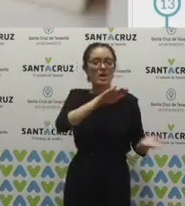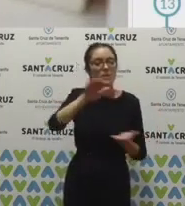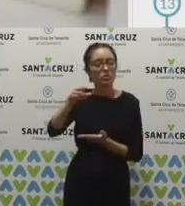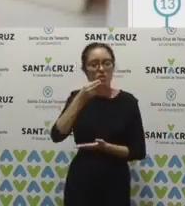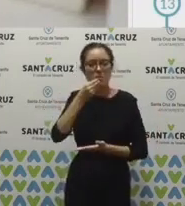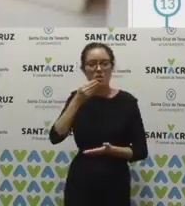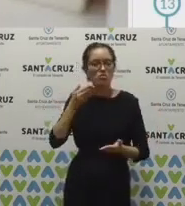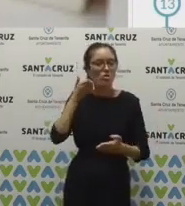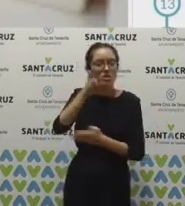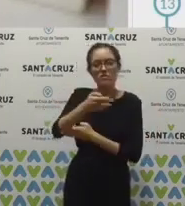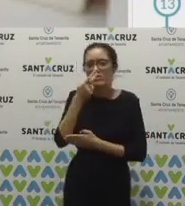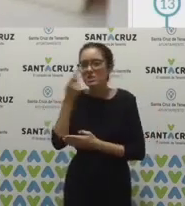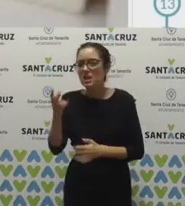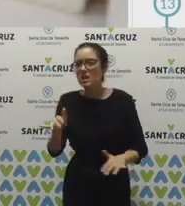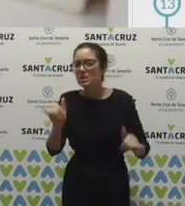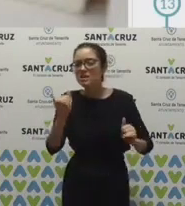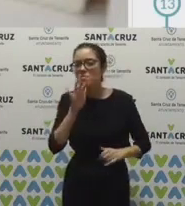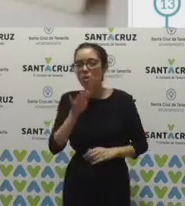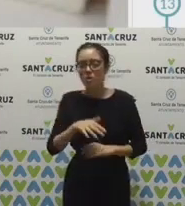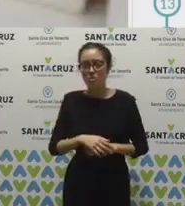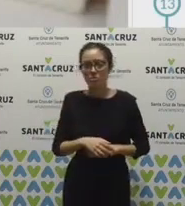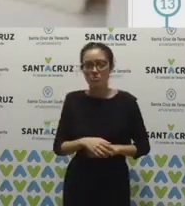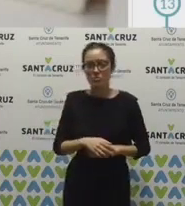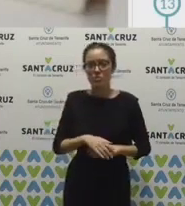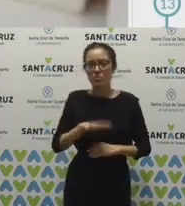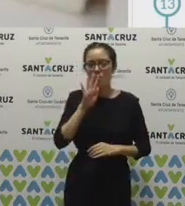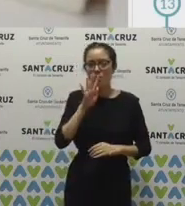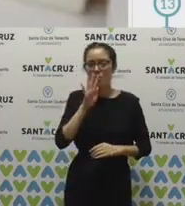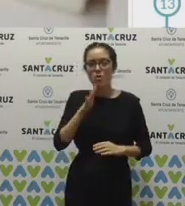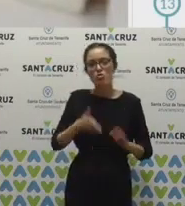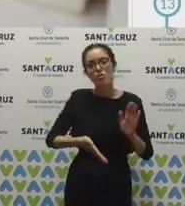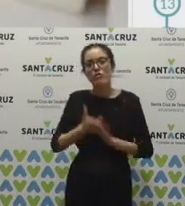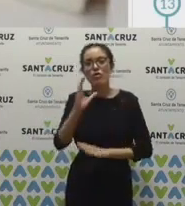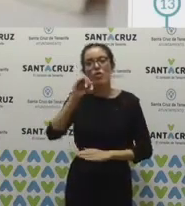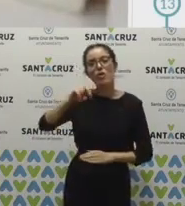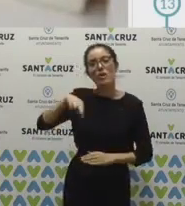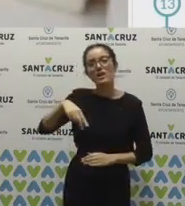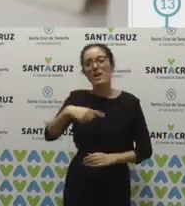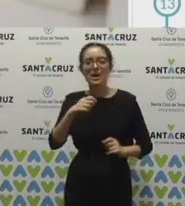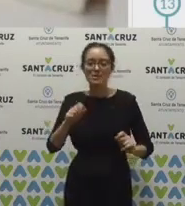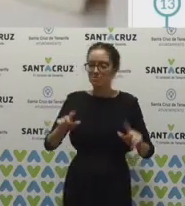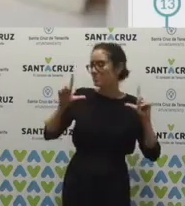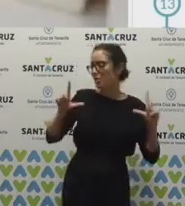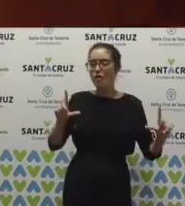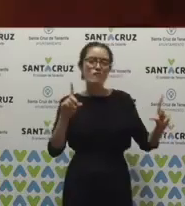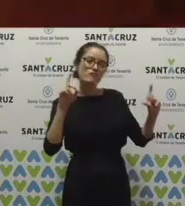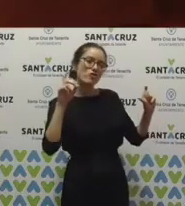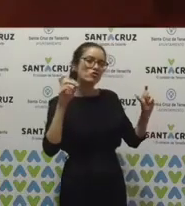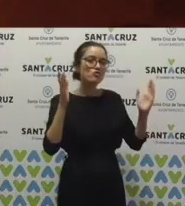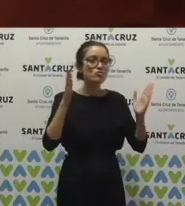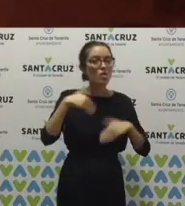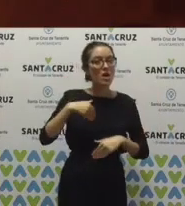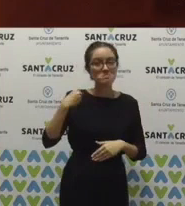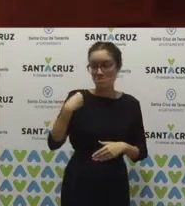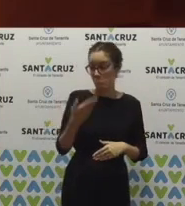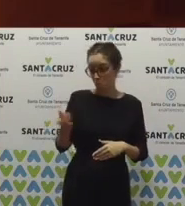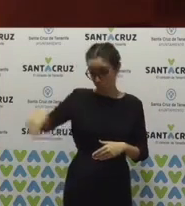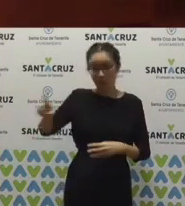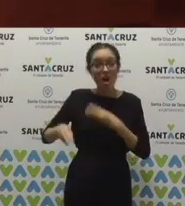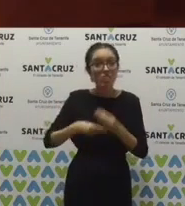porque cuando salgo a visitar a las ong no me saco fotos como suelen hacer ustedes